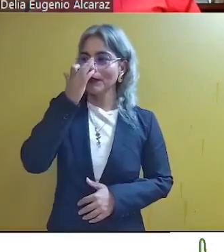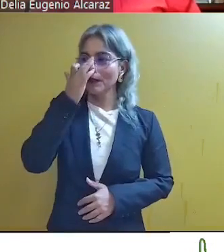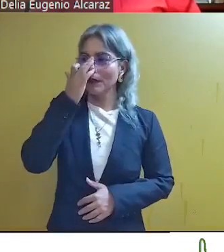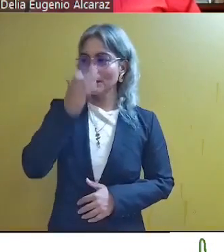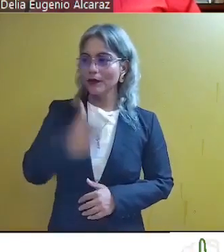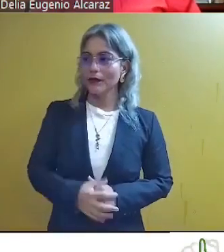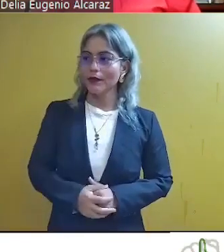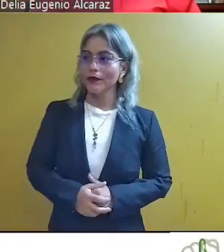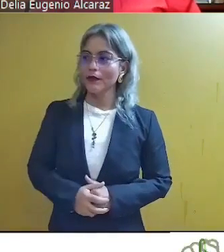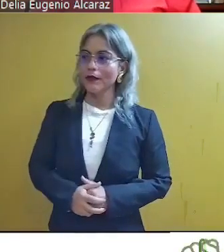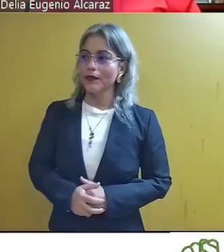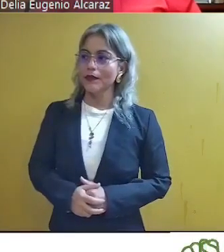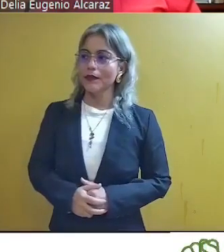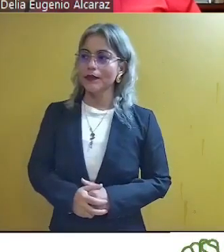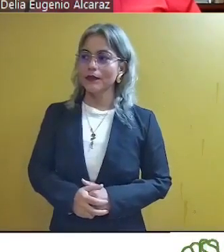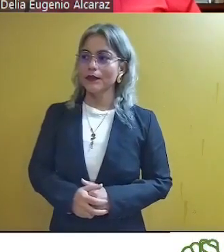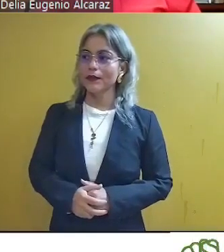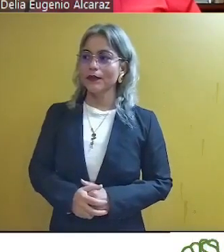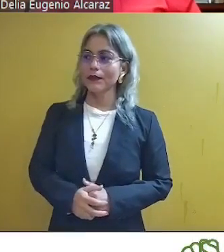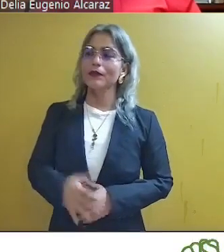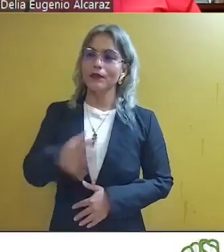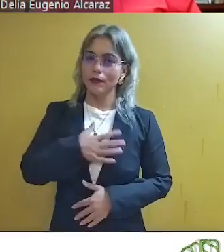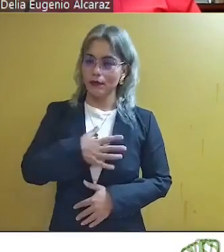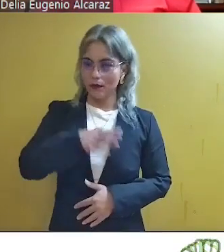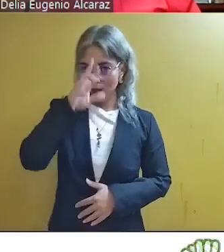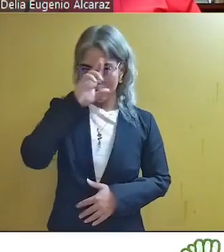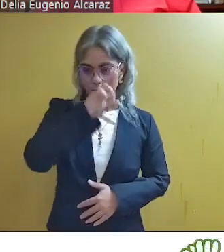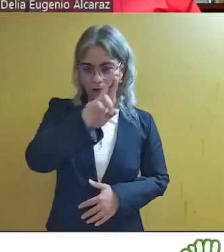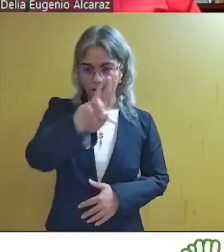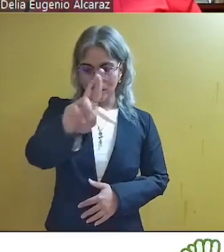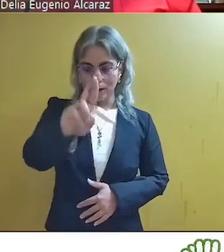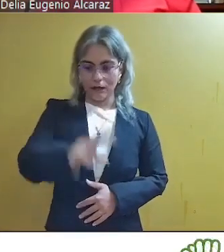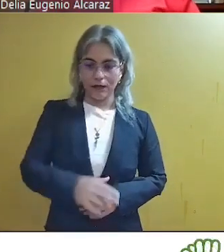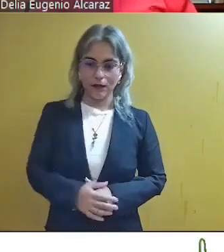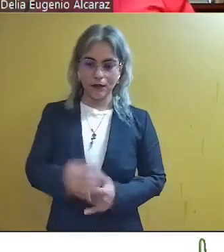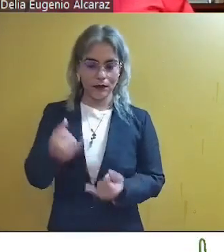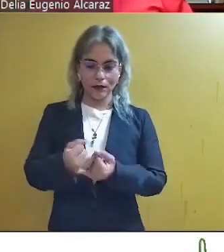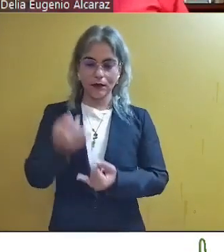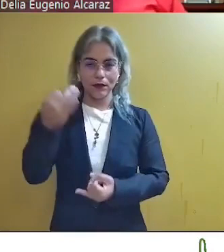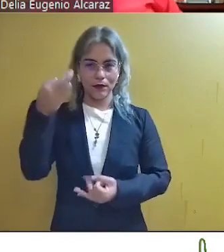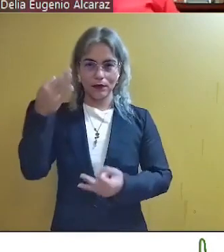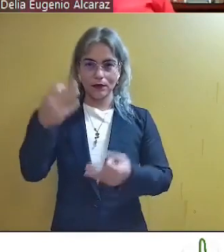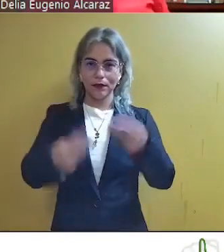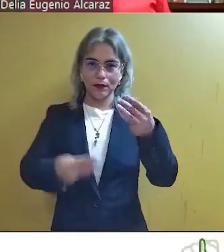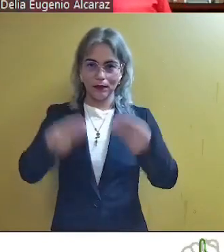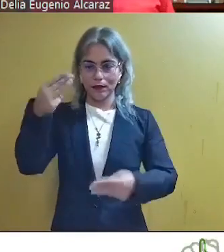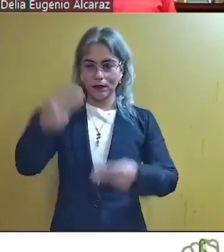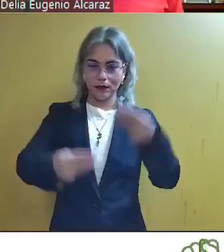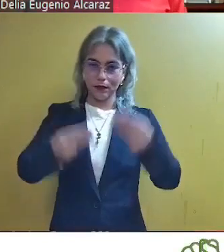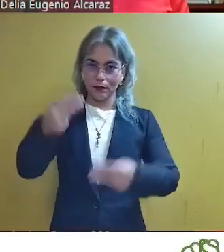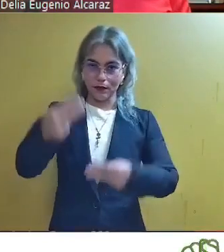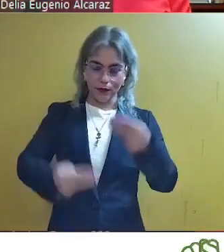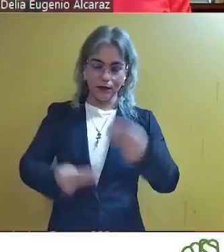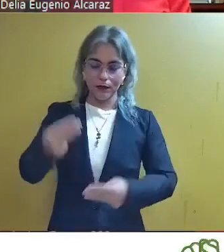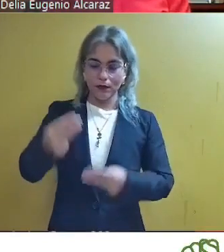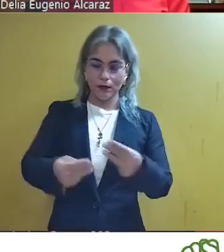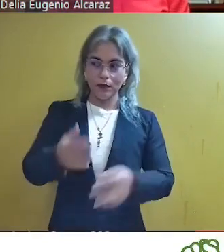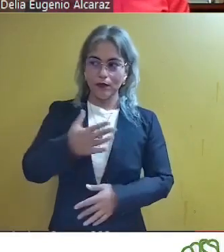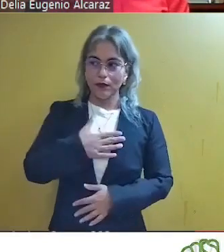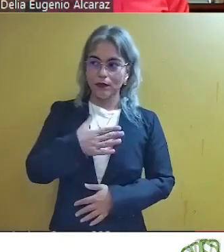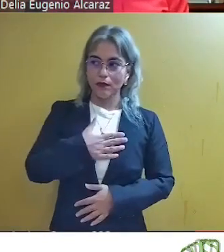Con todo respeto al magistrado ponente, me